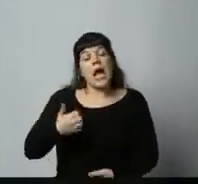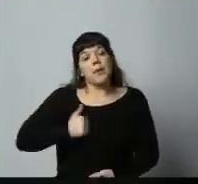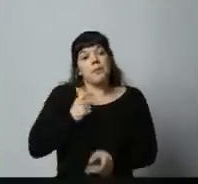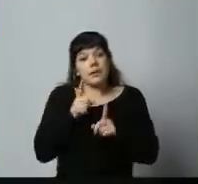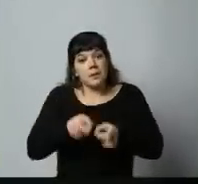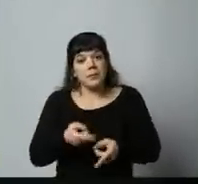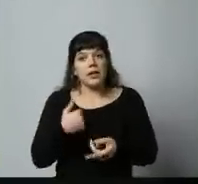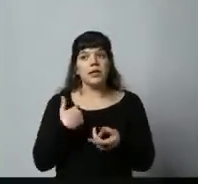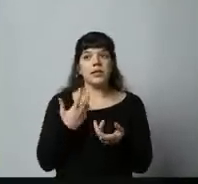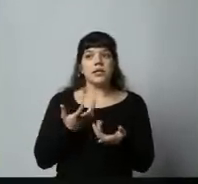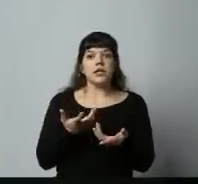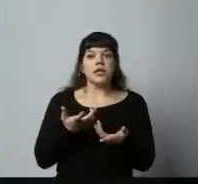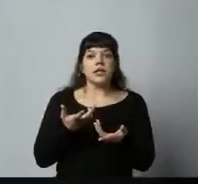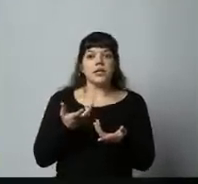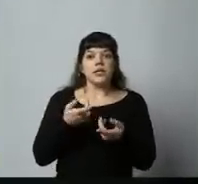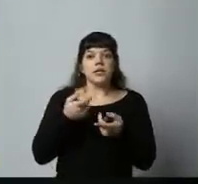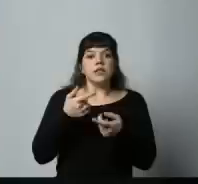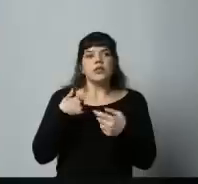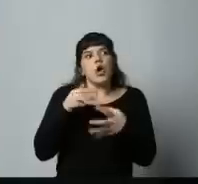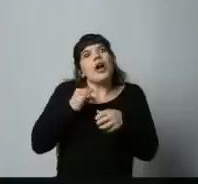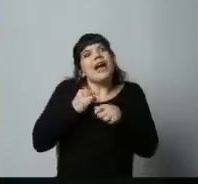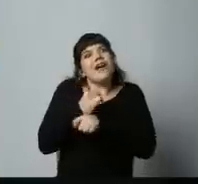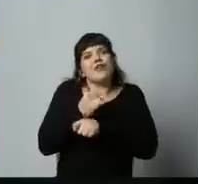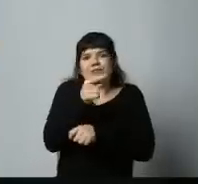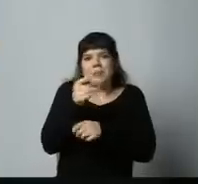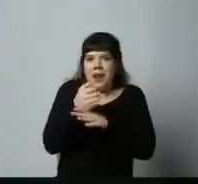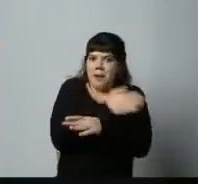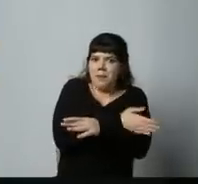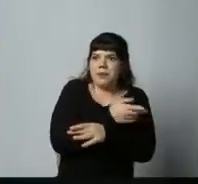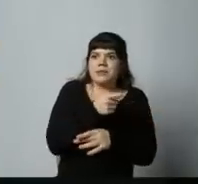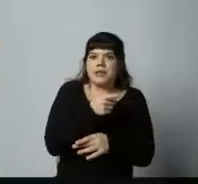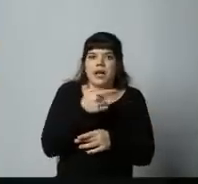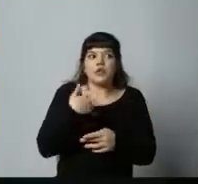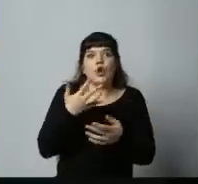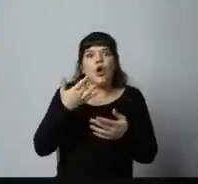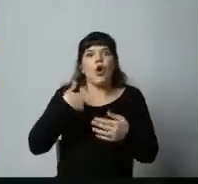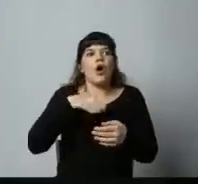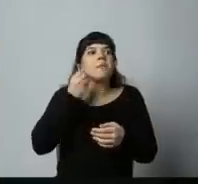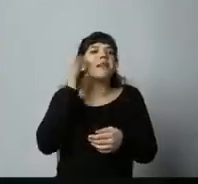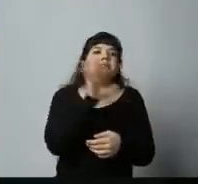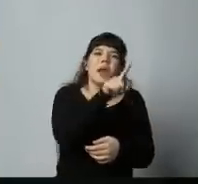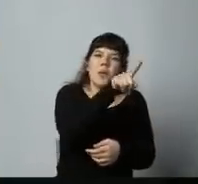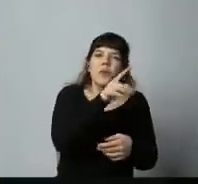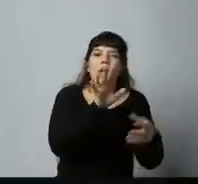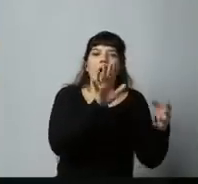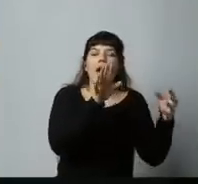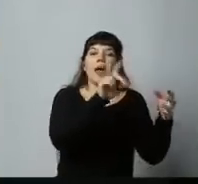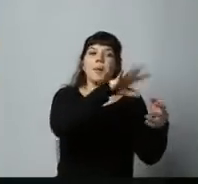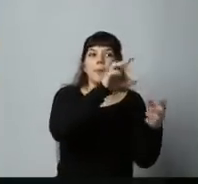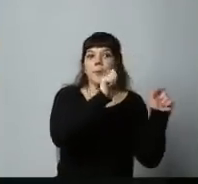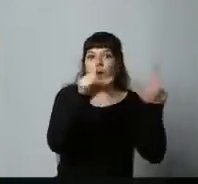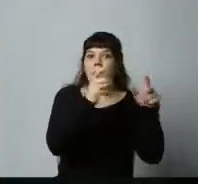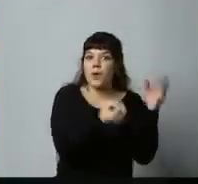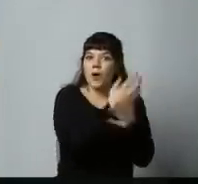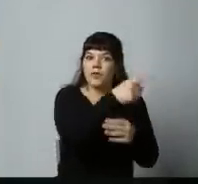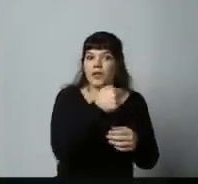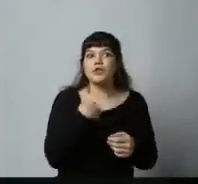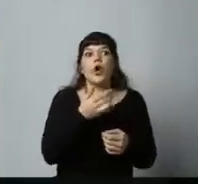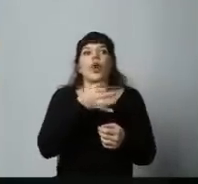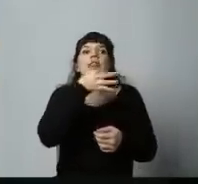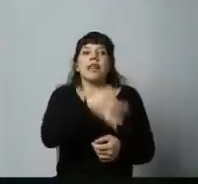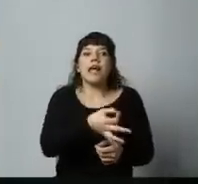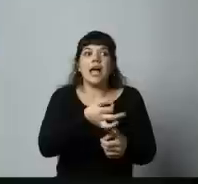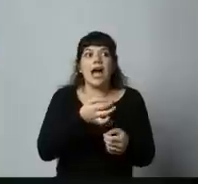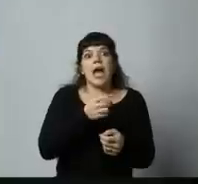además eh para enmendar un error de la semana pasada cuando saludé al al programa de TV ciudad la letra chica que mencioné a sus conductores varones